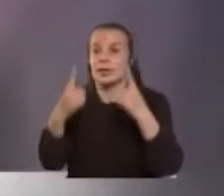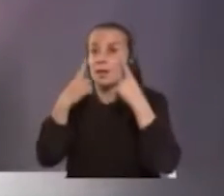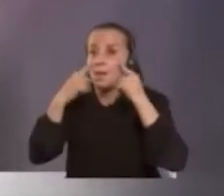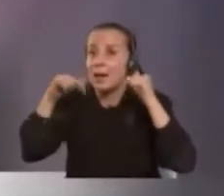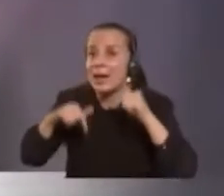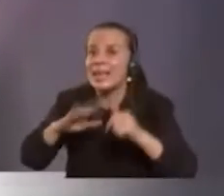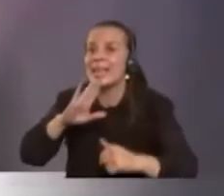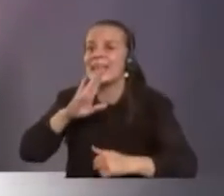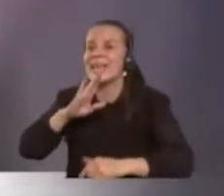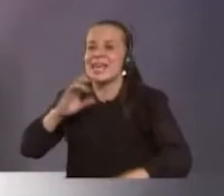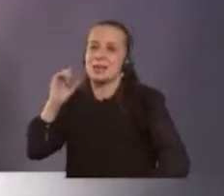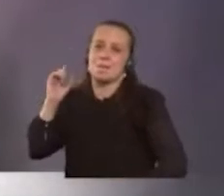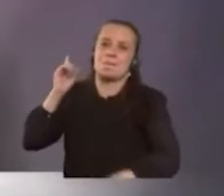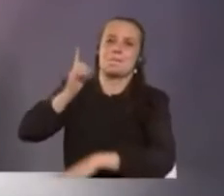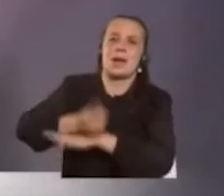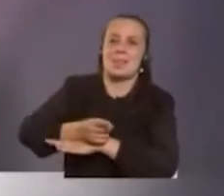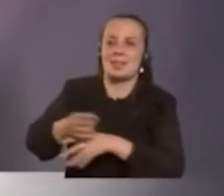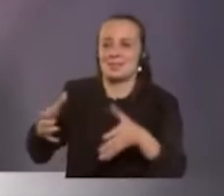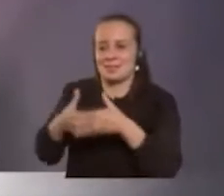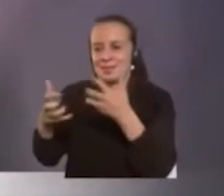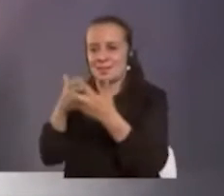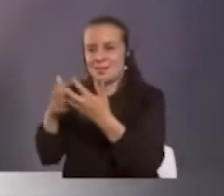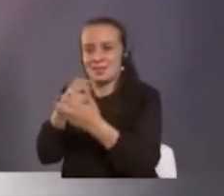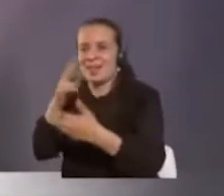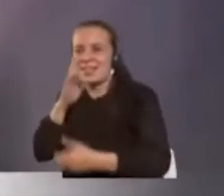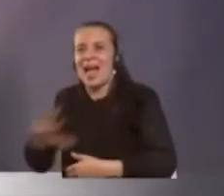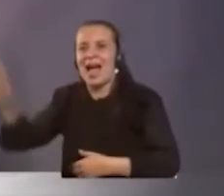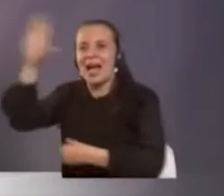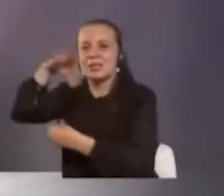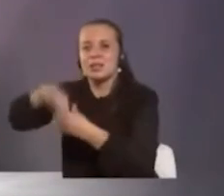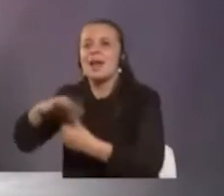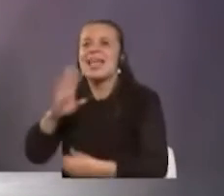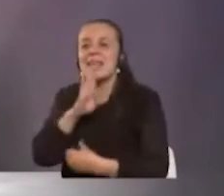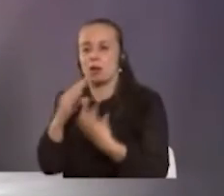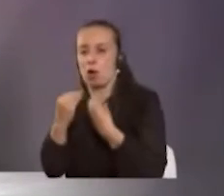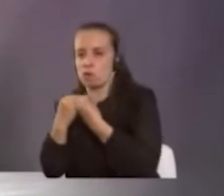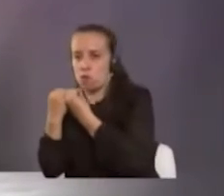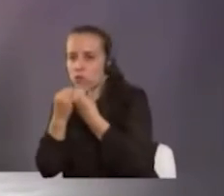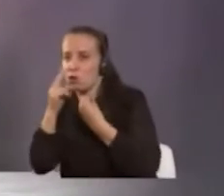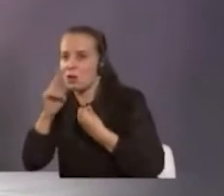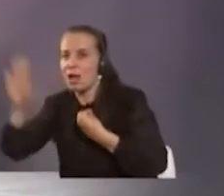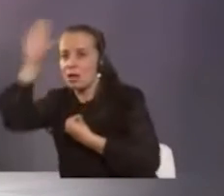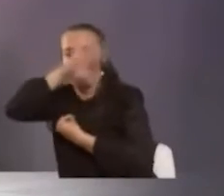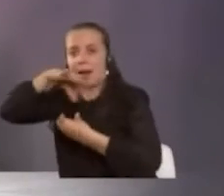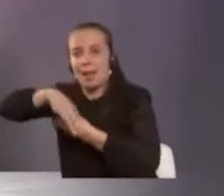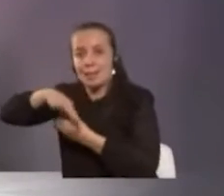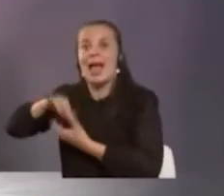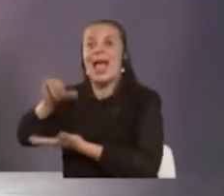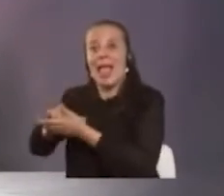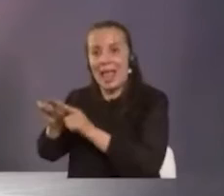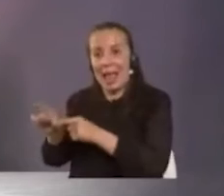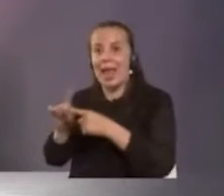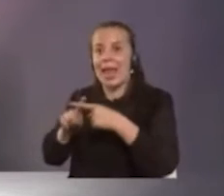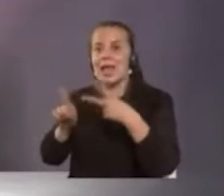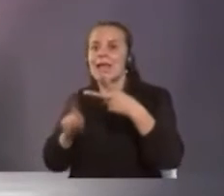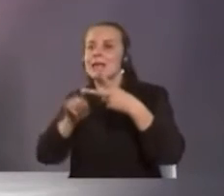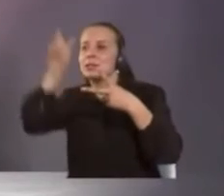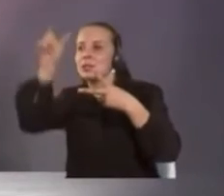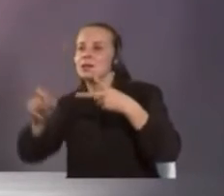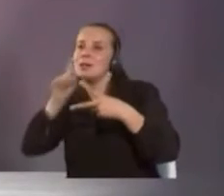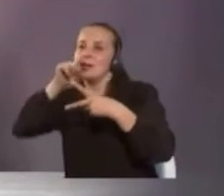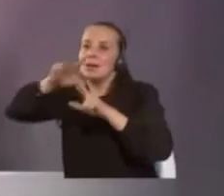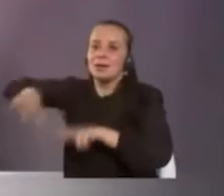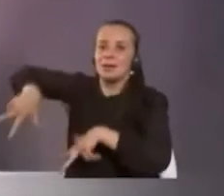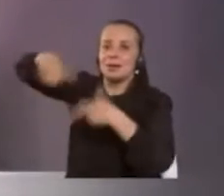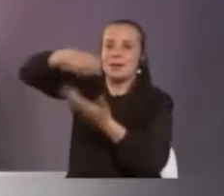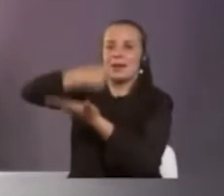manda aquí en el sistema electoral colombiano es el Consejo Nacional Electoral y el Registrador Nacional del